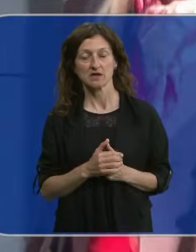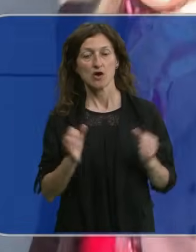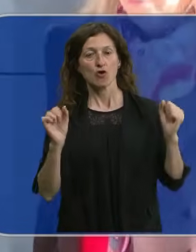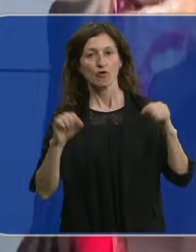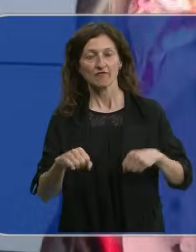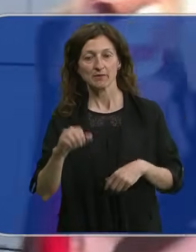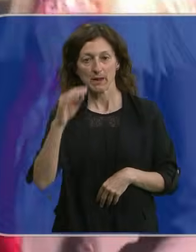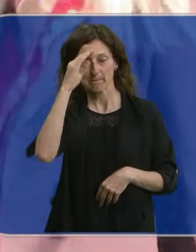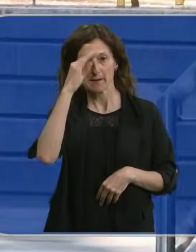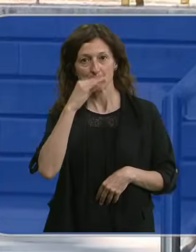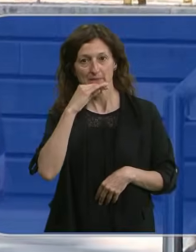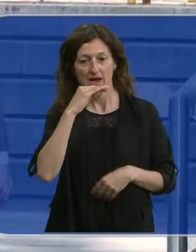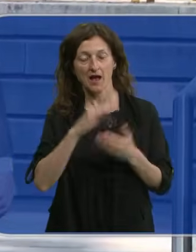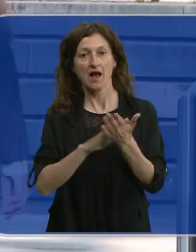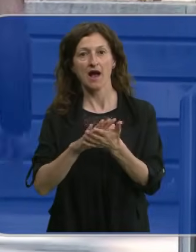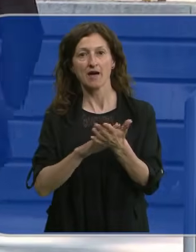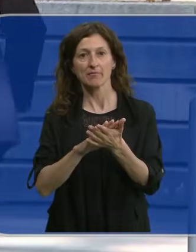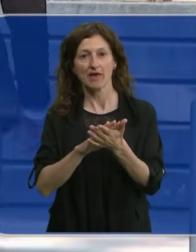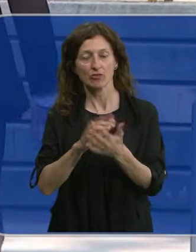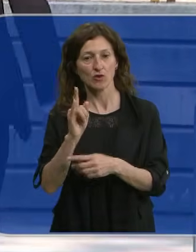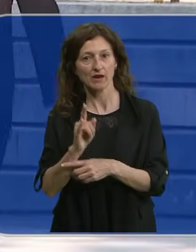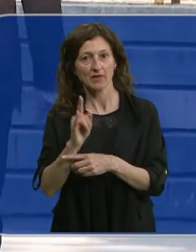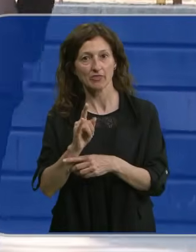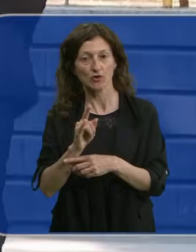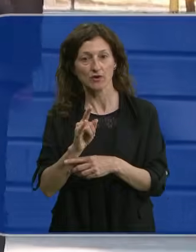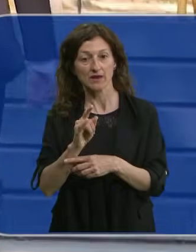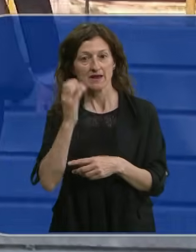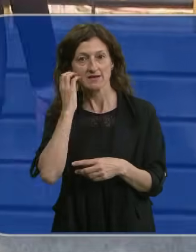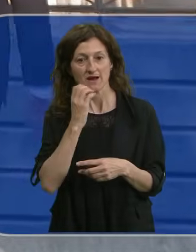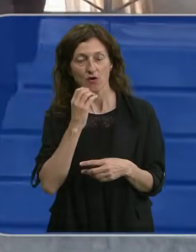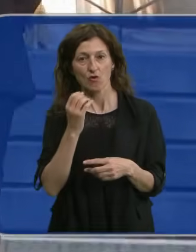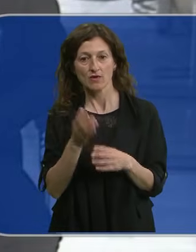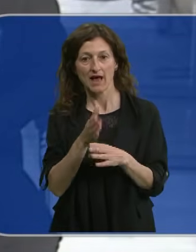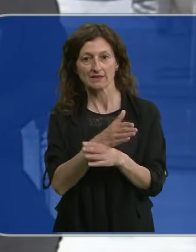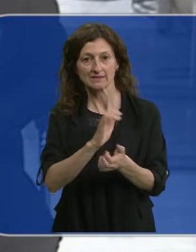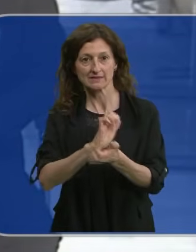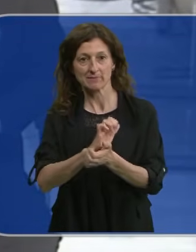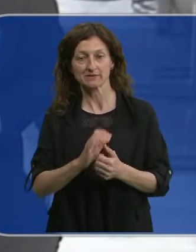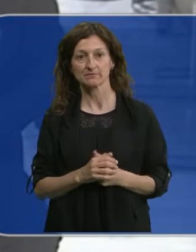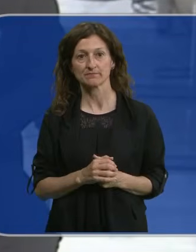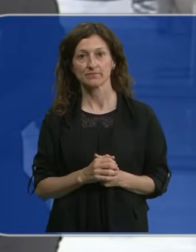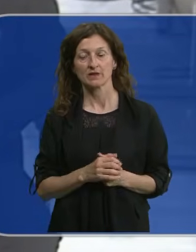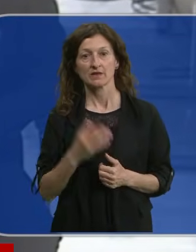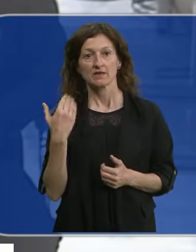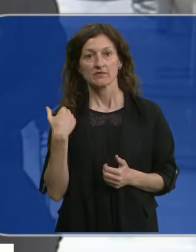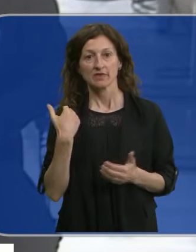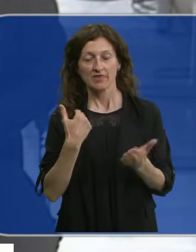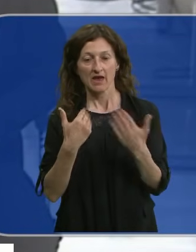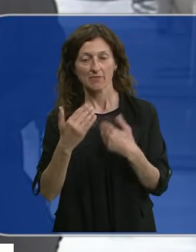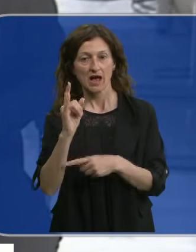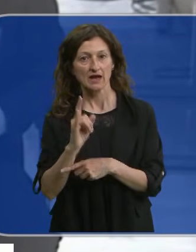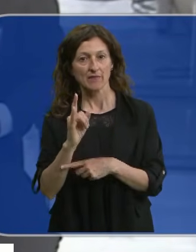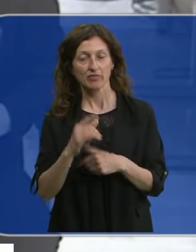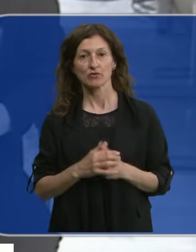que su padre ya le había hablado de la grabación con Mariano Rajoy y Javier Arenas antes de entrar en prisión. Que a mí me habló en su día de unas